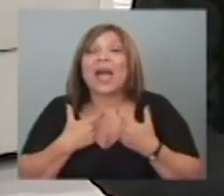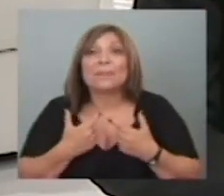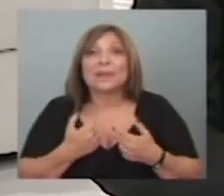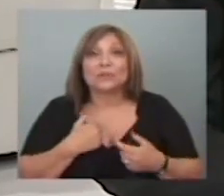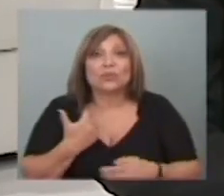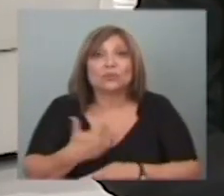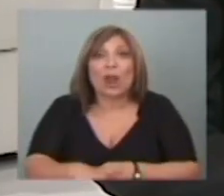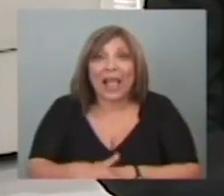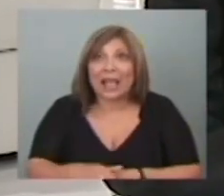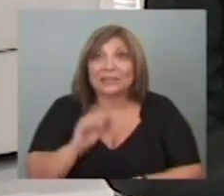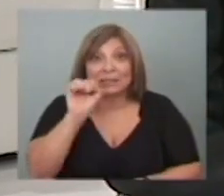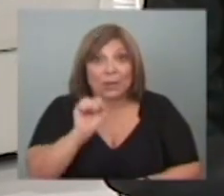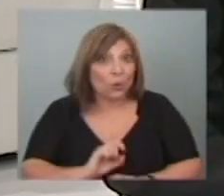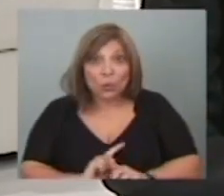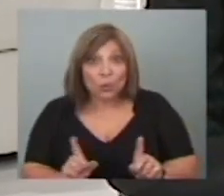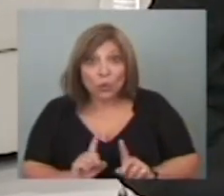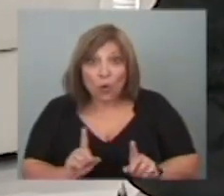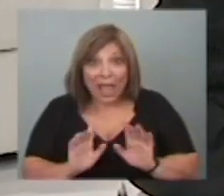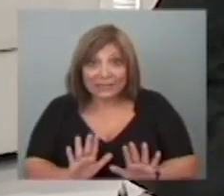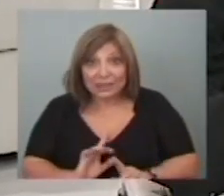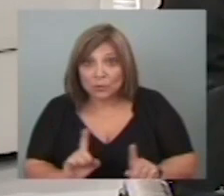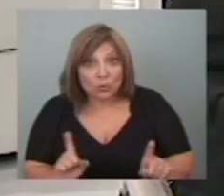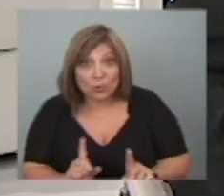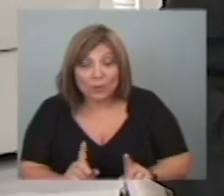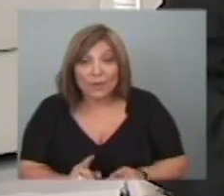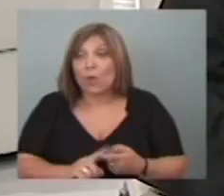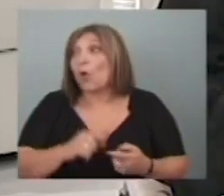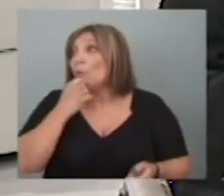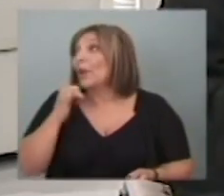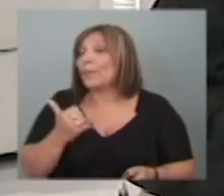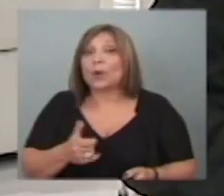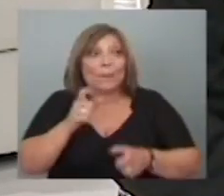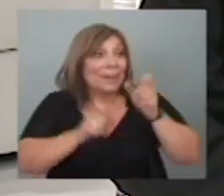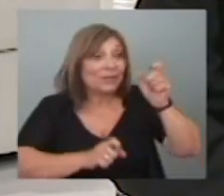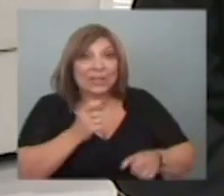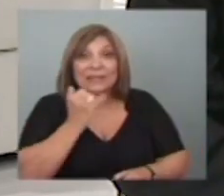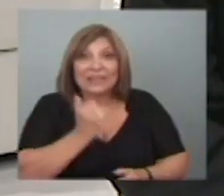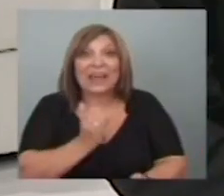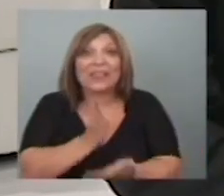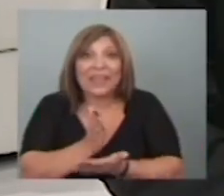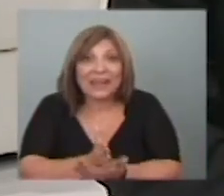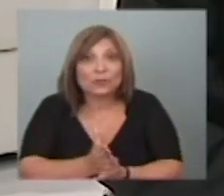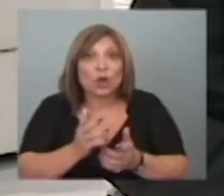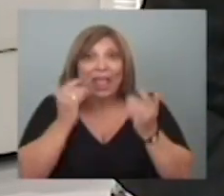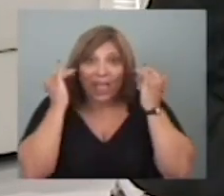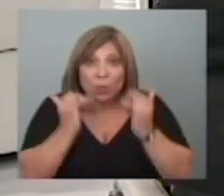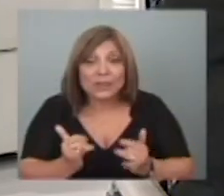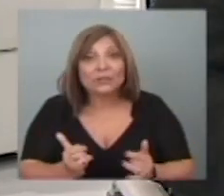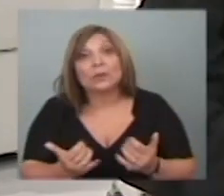estoy indigente, no. Eso no es así. O por ejemplo, cada ciudadano podría tener derecho a la educación y